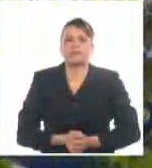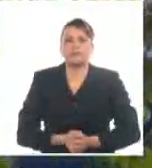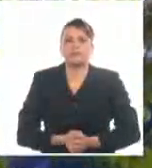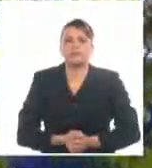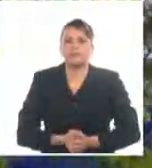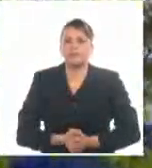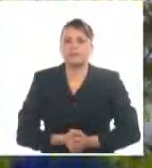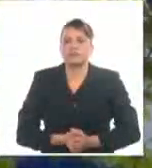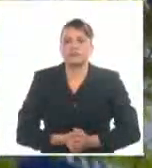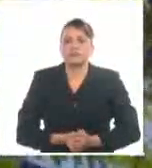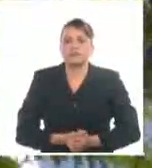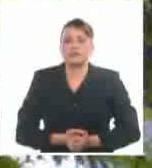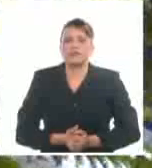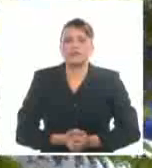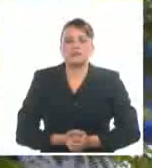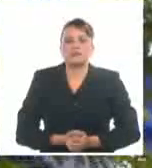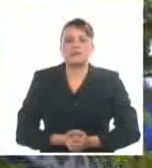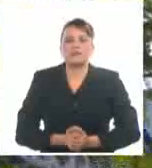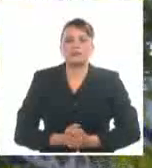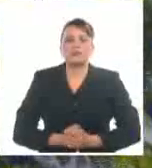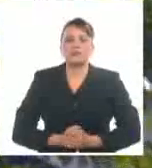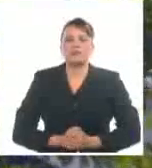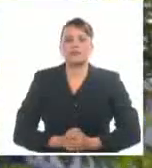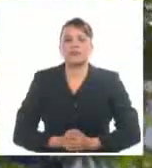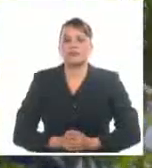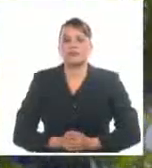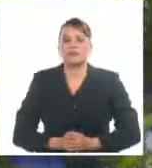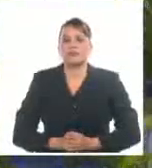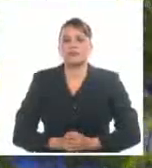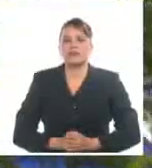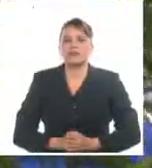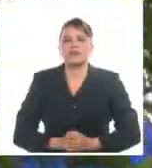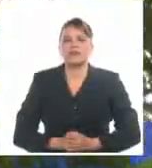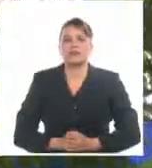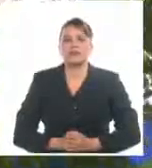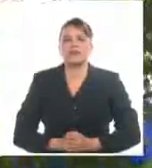camarógrafo Santiago Martí y Dailin Herrera Vallar, Canal Cubano de Noticias.